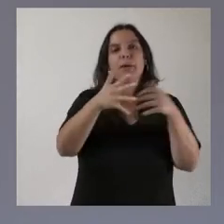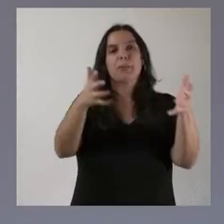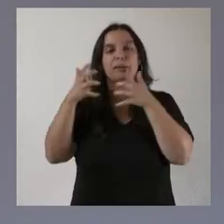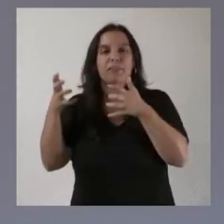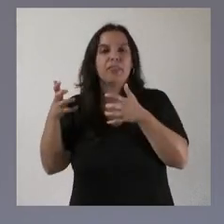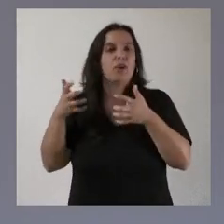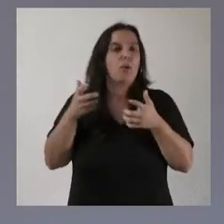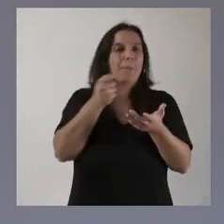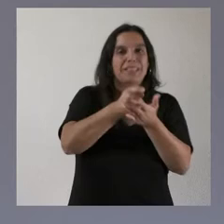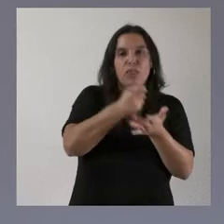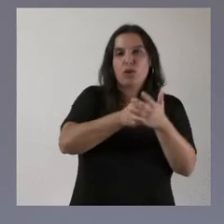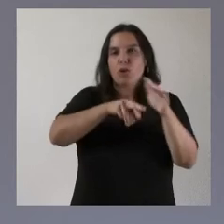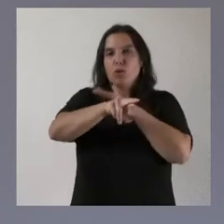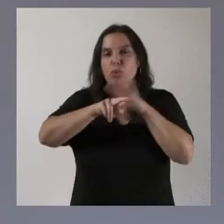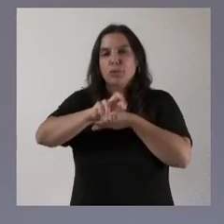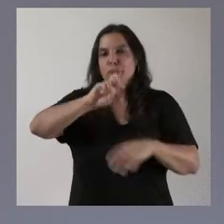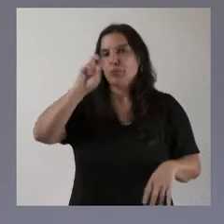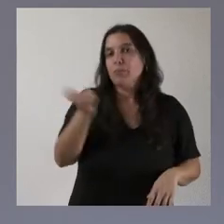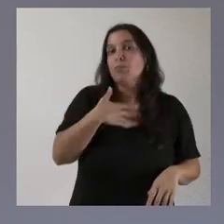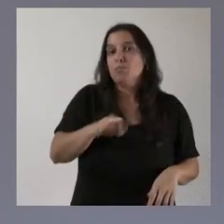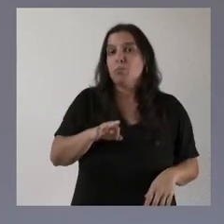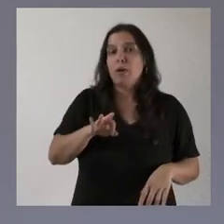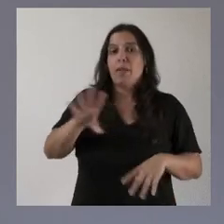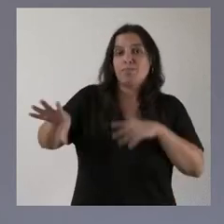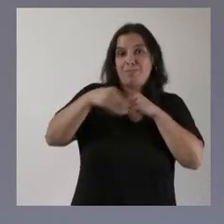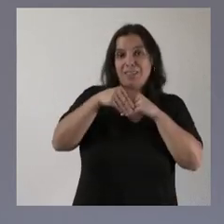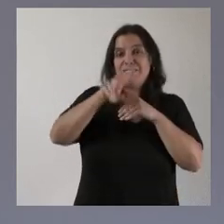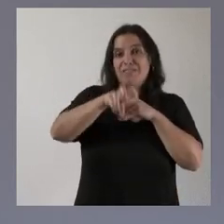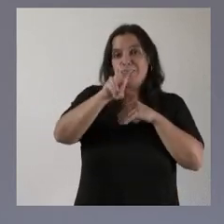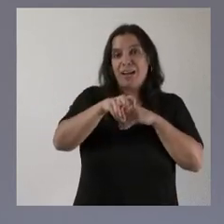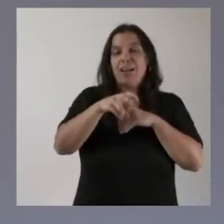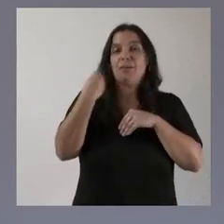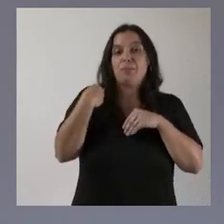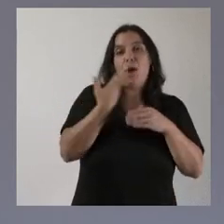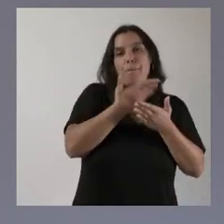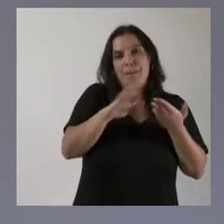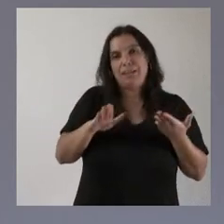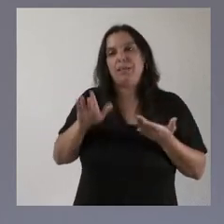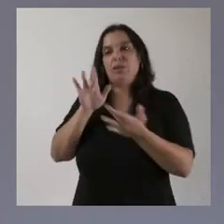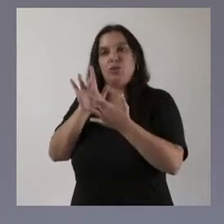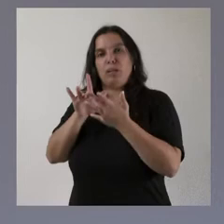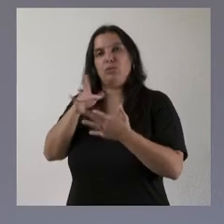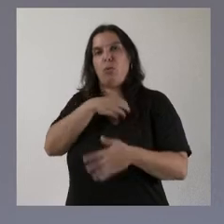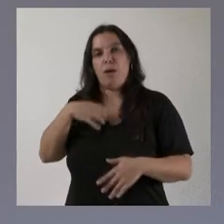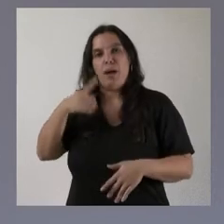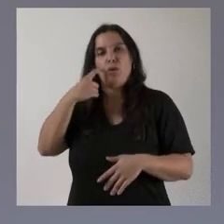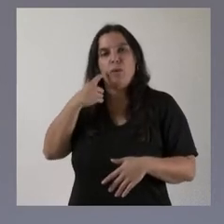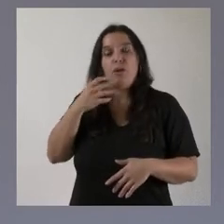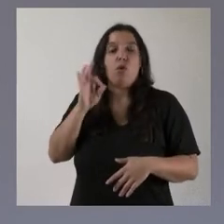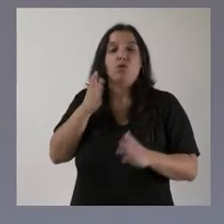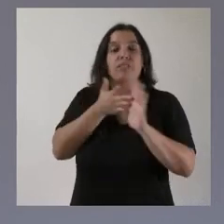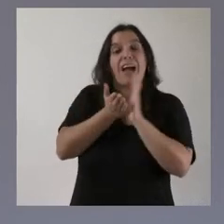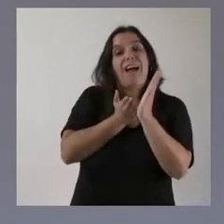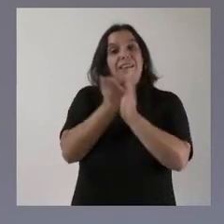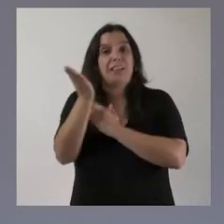prestaciones o recursos que puedan ser complementarios a la interlocución con las entidades financieras o supongan una